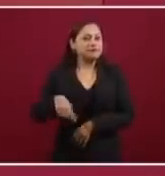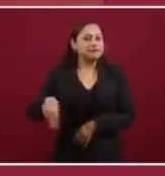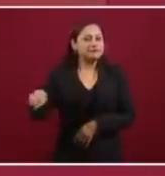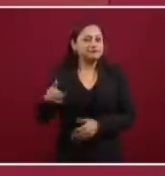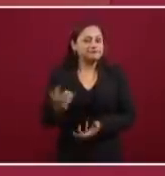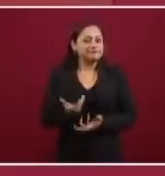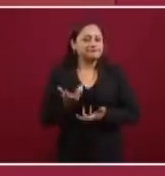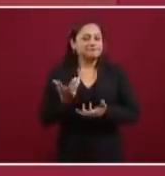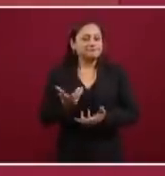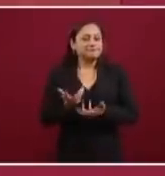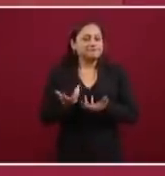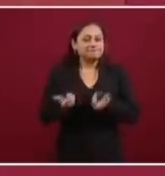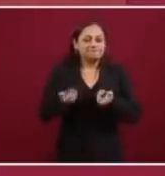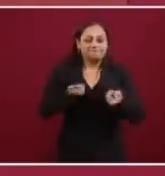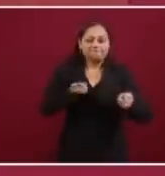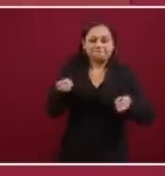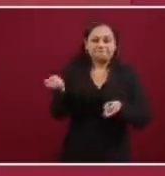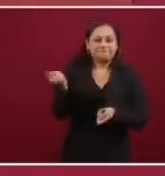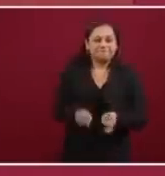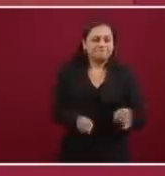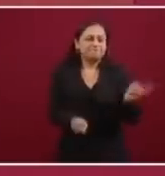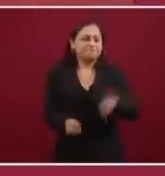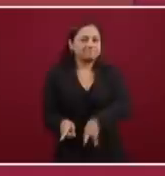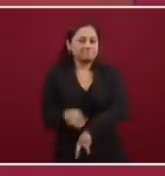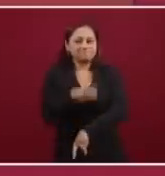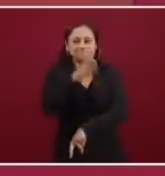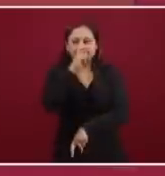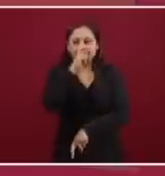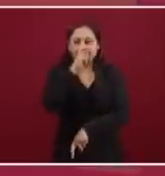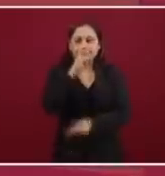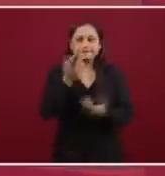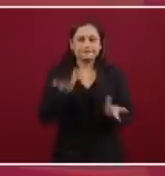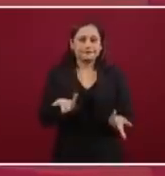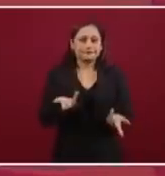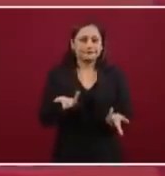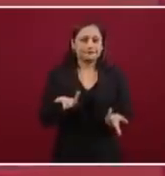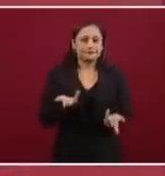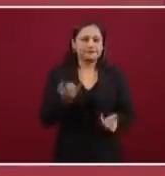autoritarios. ¿Y cómo es que van a la iglesia